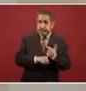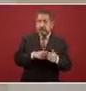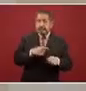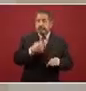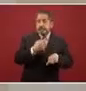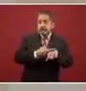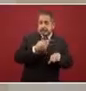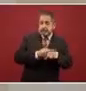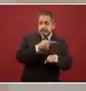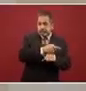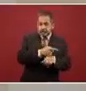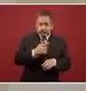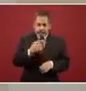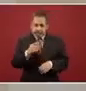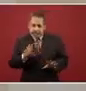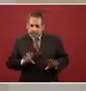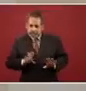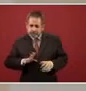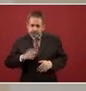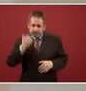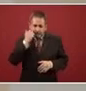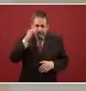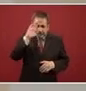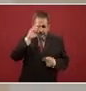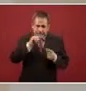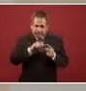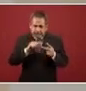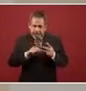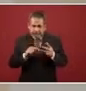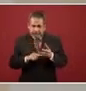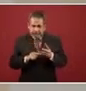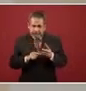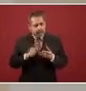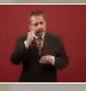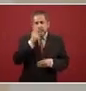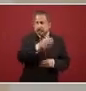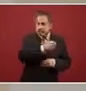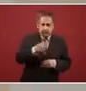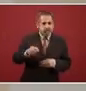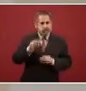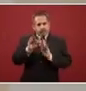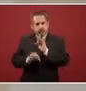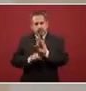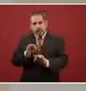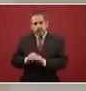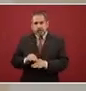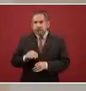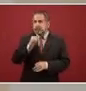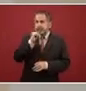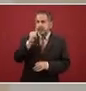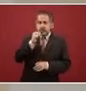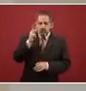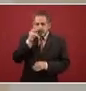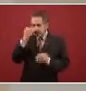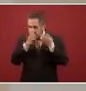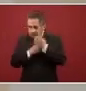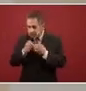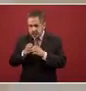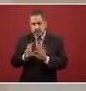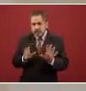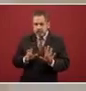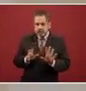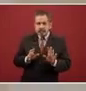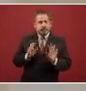que tienen las características clínicas y no necesariamente tenemos que confirmarlos a todos.